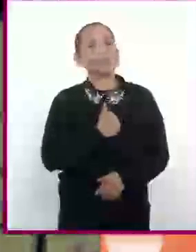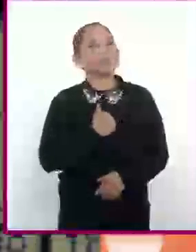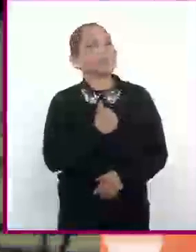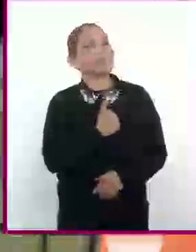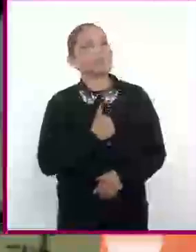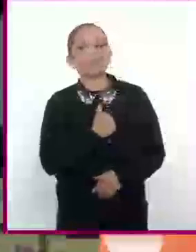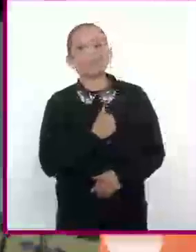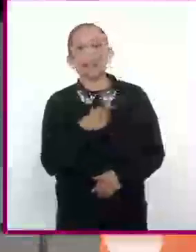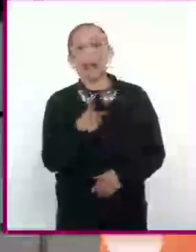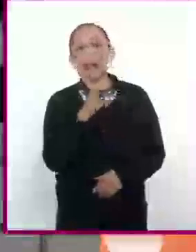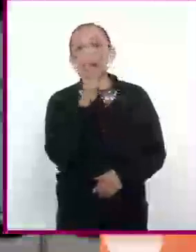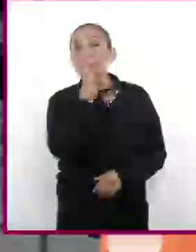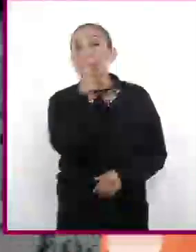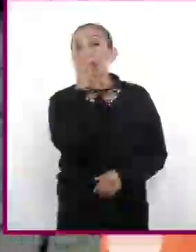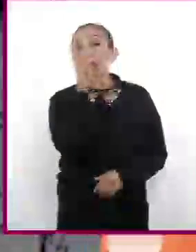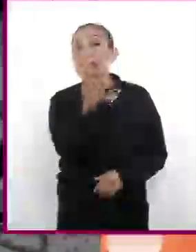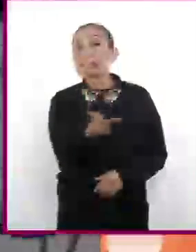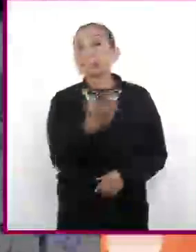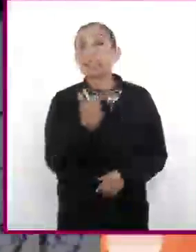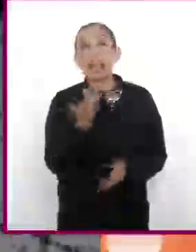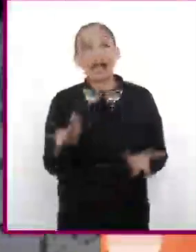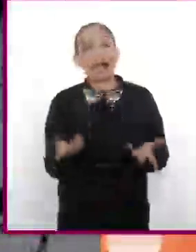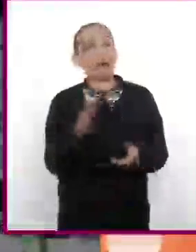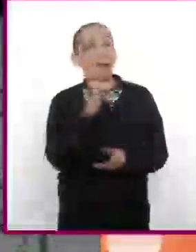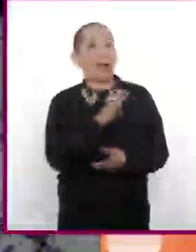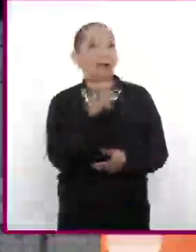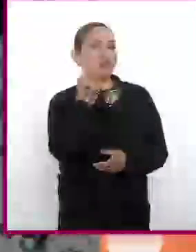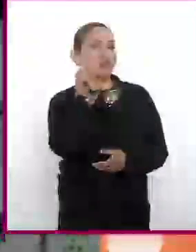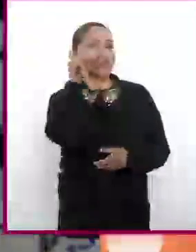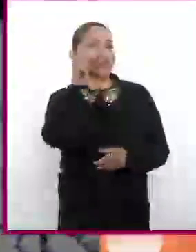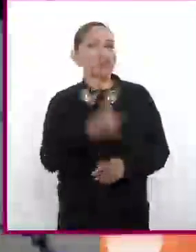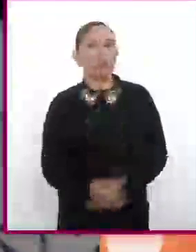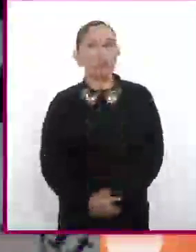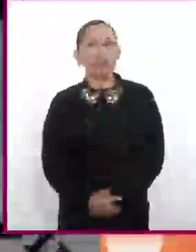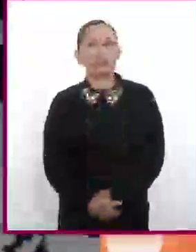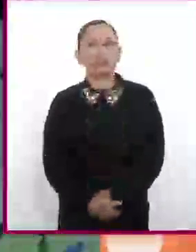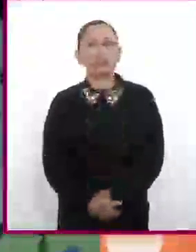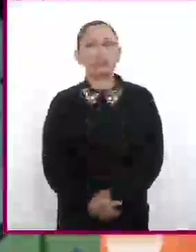¡Lástima! Esta respuesta es incorrecta.